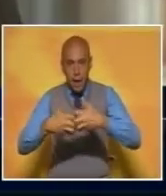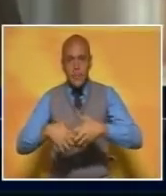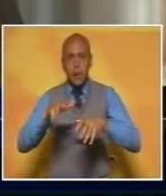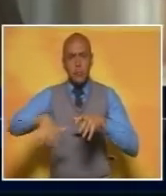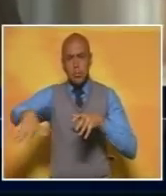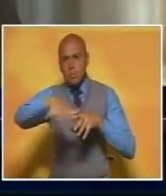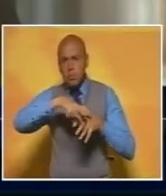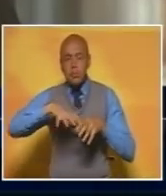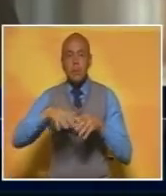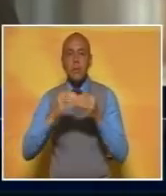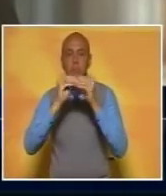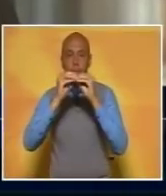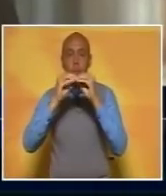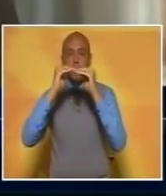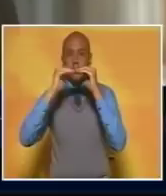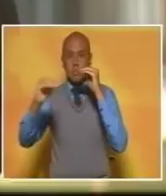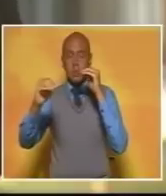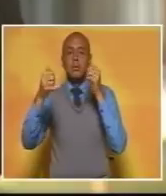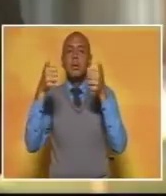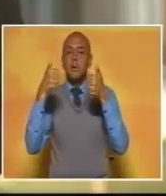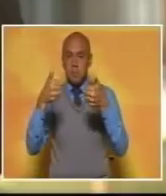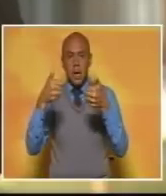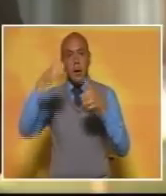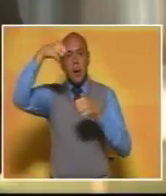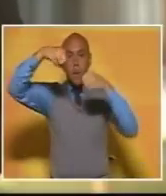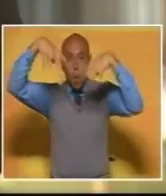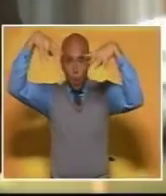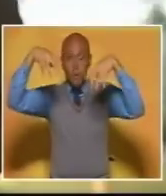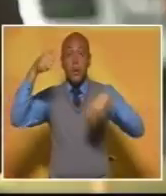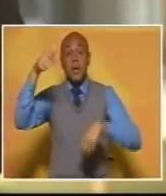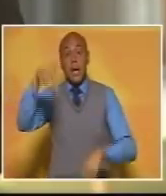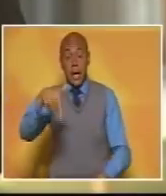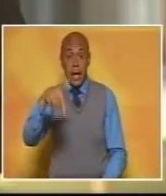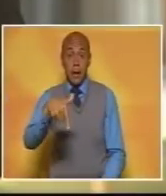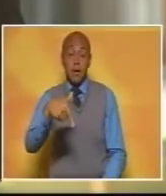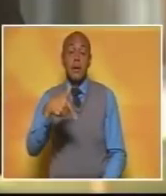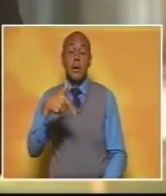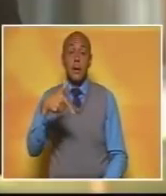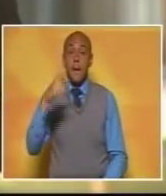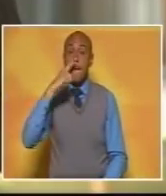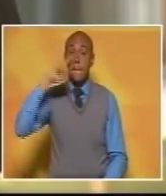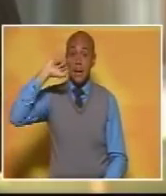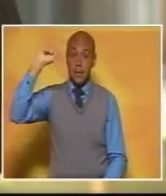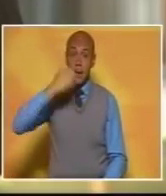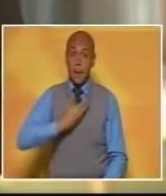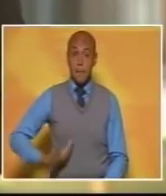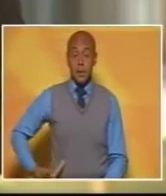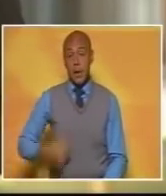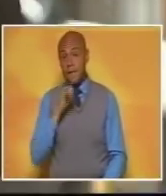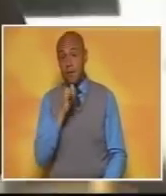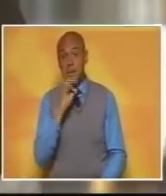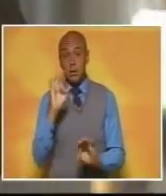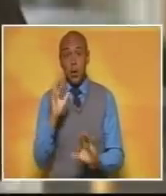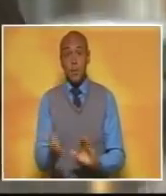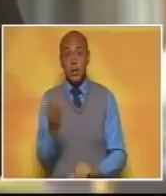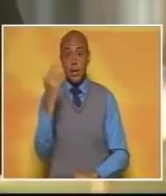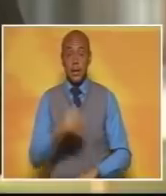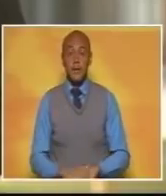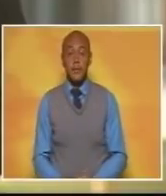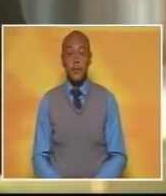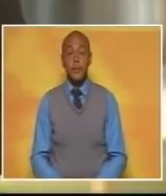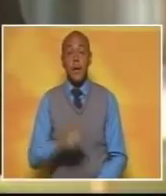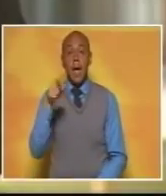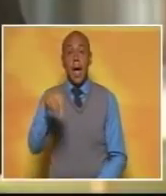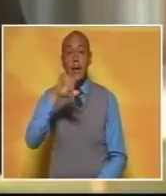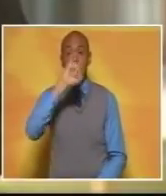el servicio y que para este mismo mes el propio presidente de la República, Nicolás Maduro, hará anuncios importantes al respecto. Desde el